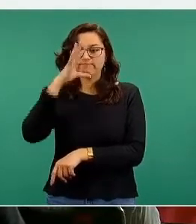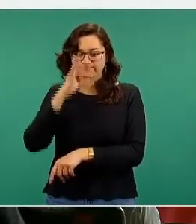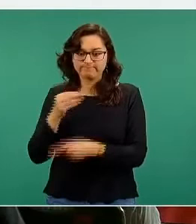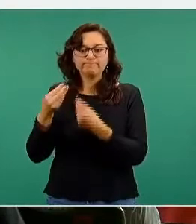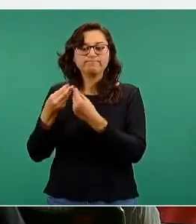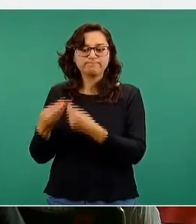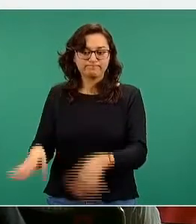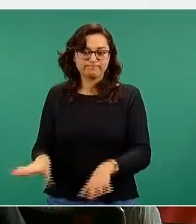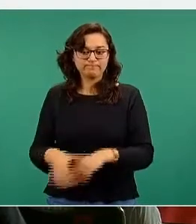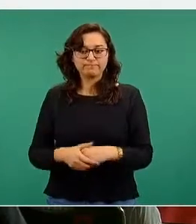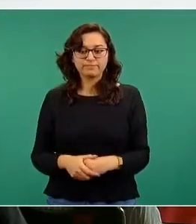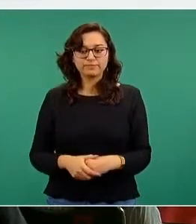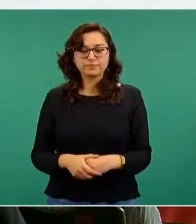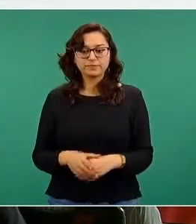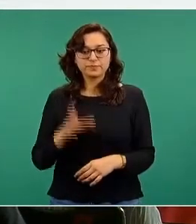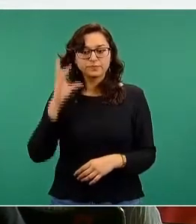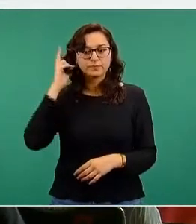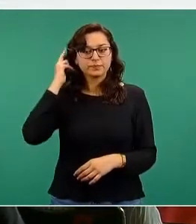La siguiente.